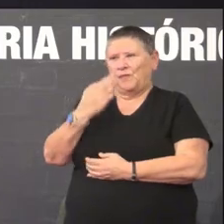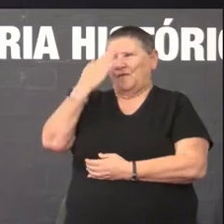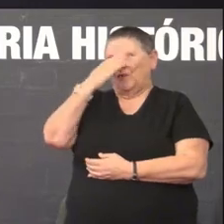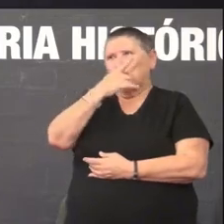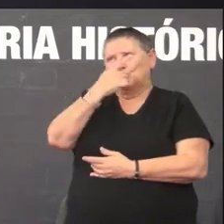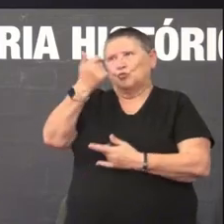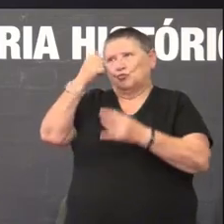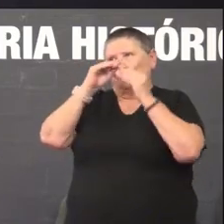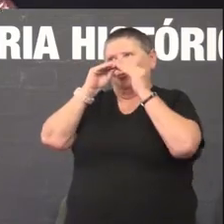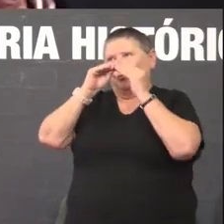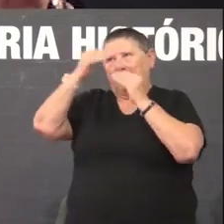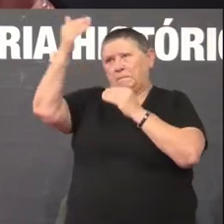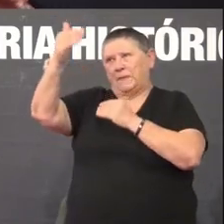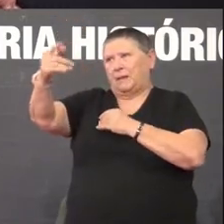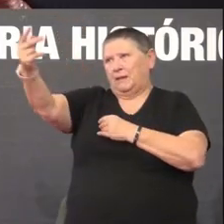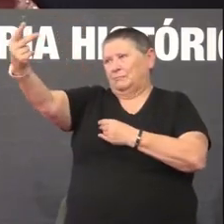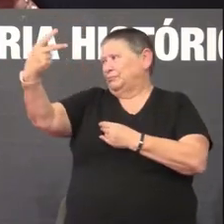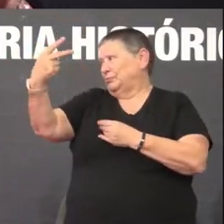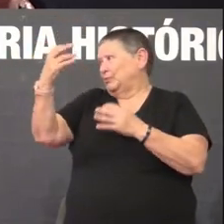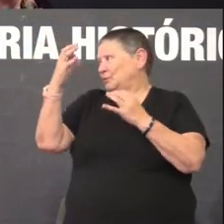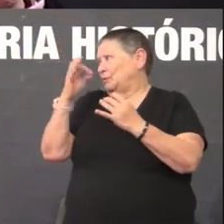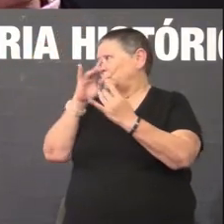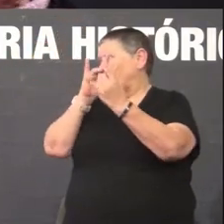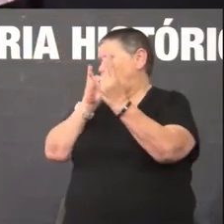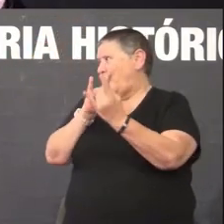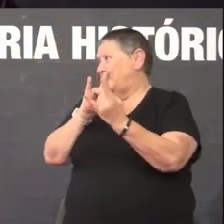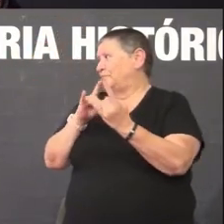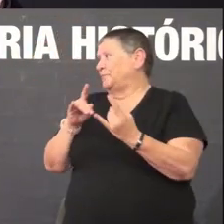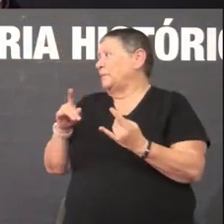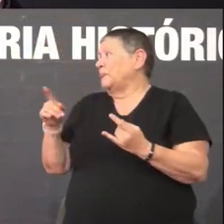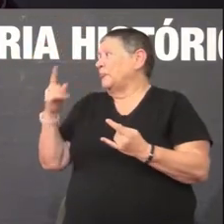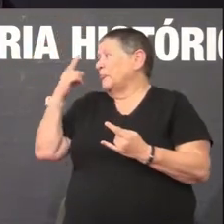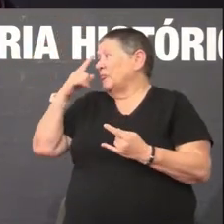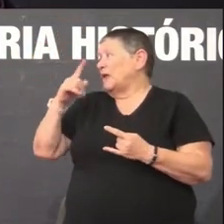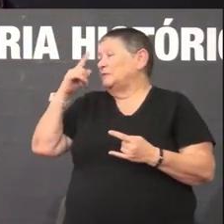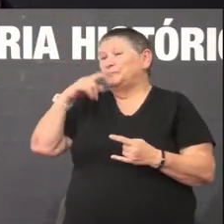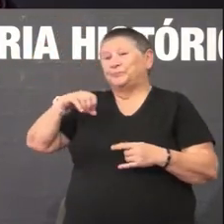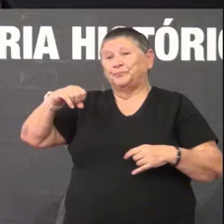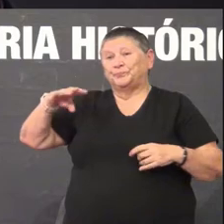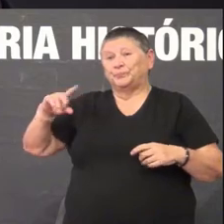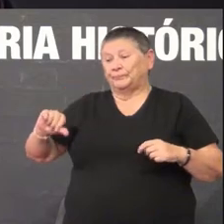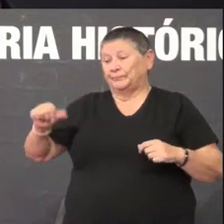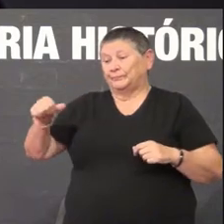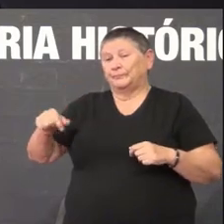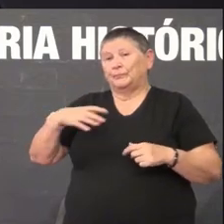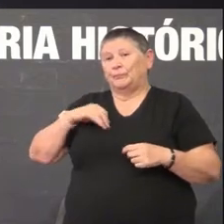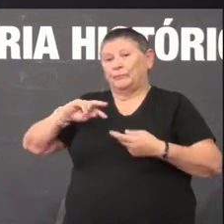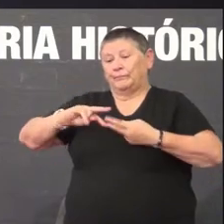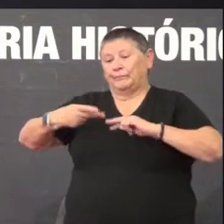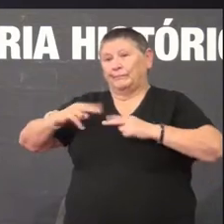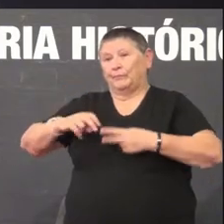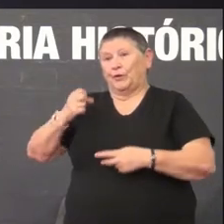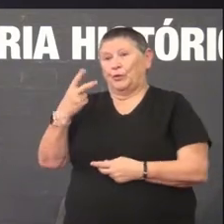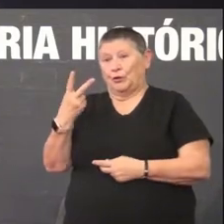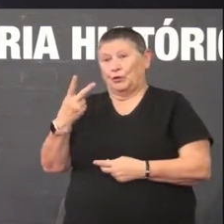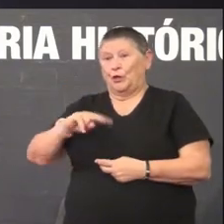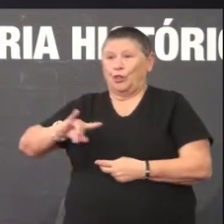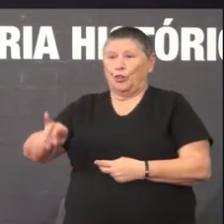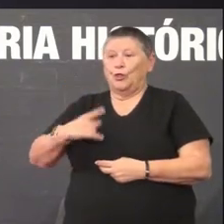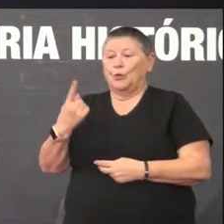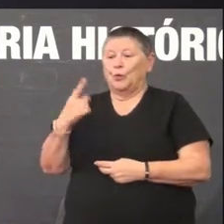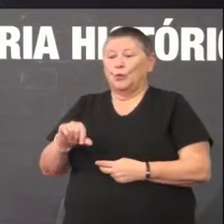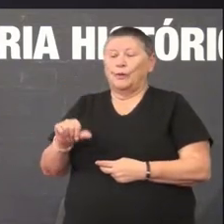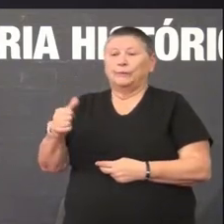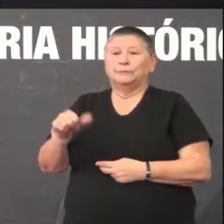pared y en el interruptor. ¿Sabéis de esos interruptores que hay, que es uno y que lo conviertes en dos? Bueno, pues uno